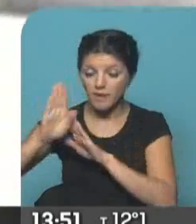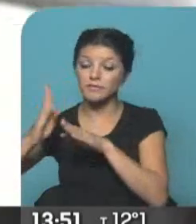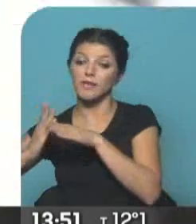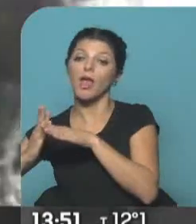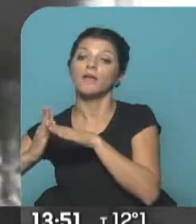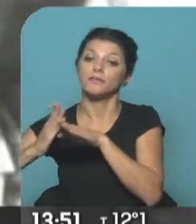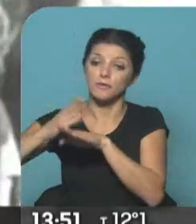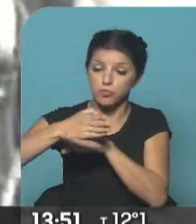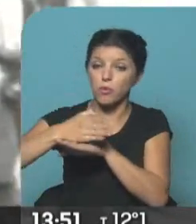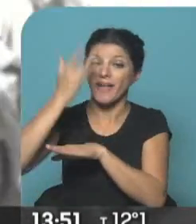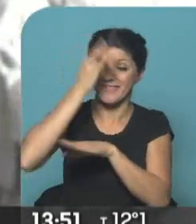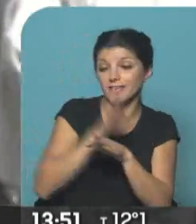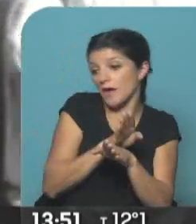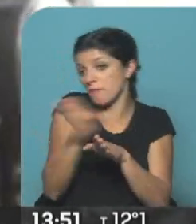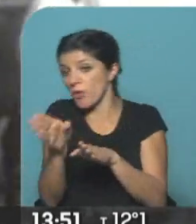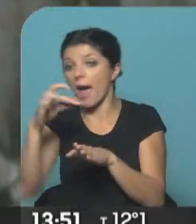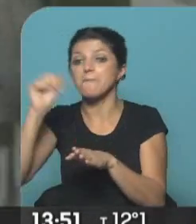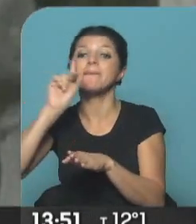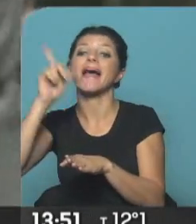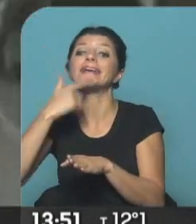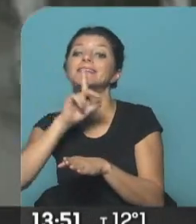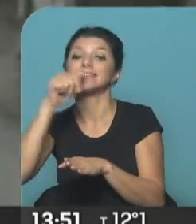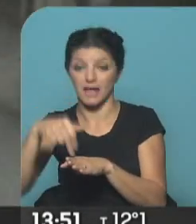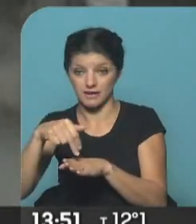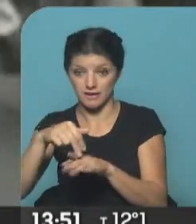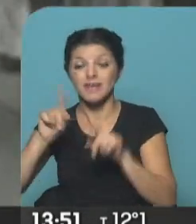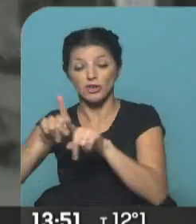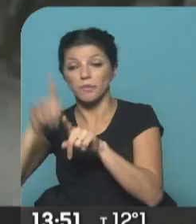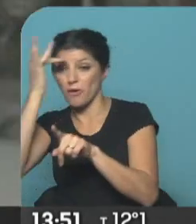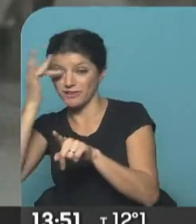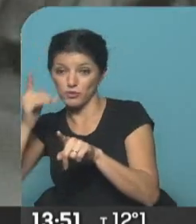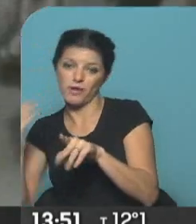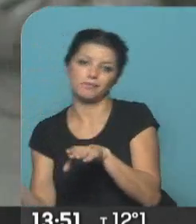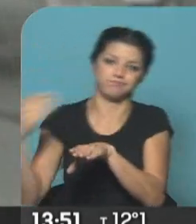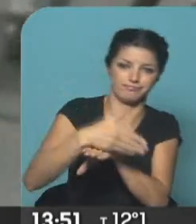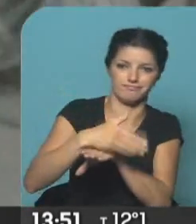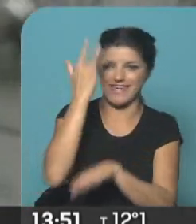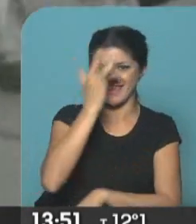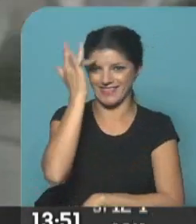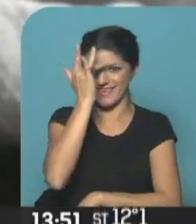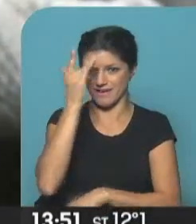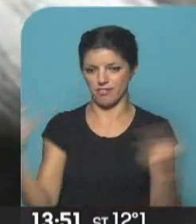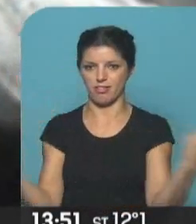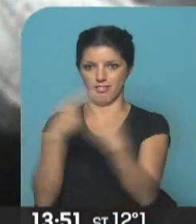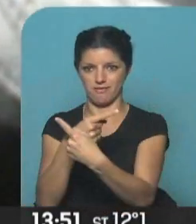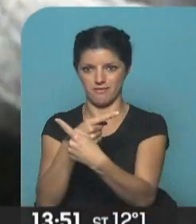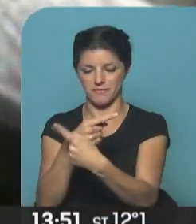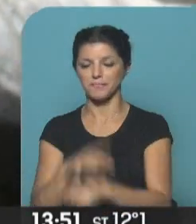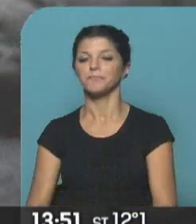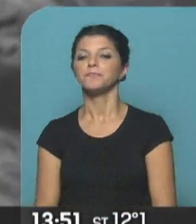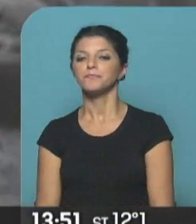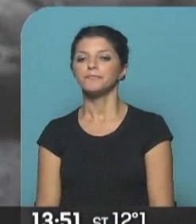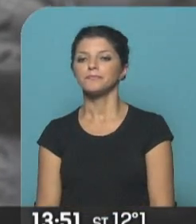frontera desde India a Pakistán y un número similar de hindúes y sikhs lo hicieron hacia la India. El nivel de